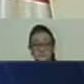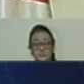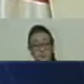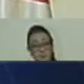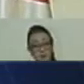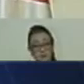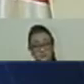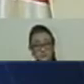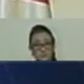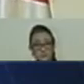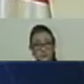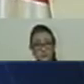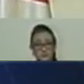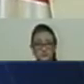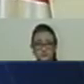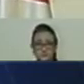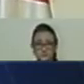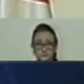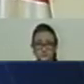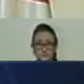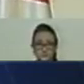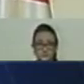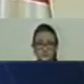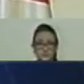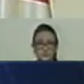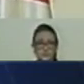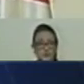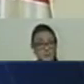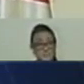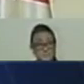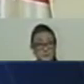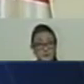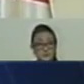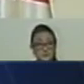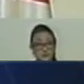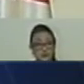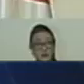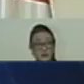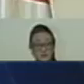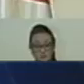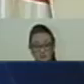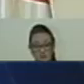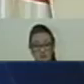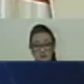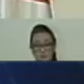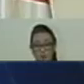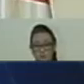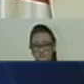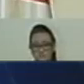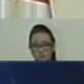elecciones. Y cuando se ha tratado de presidente de la República como un reloj,